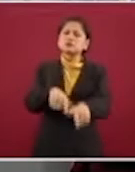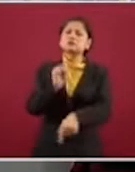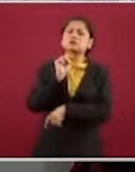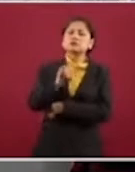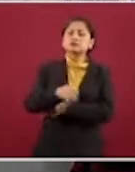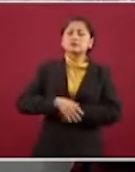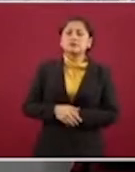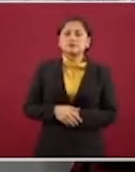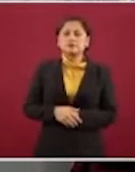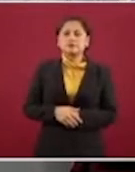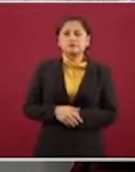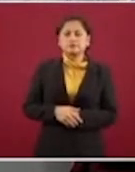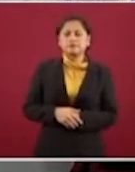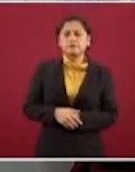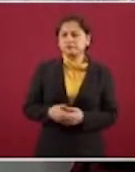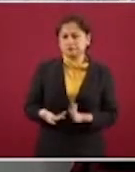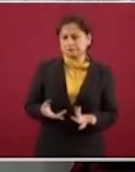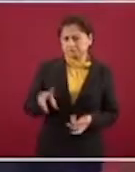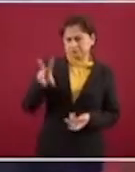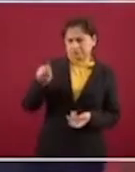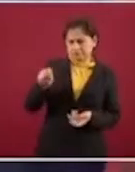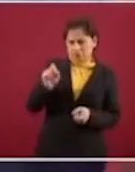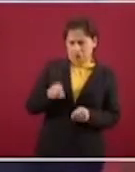No, es lo mismo, porque